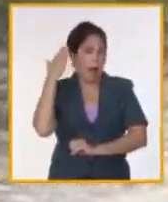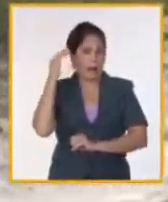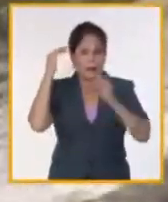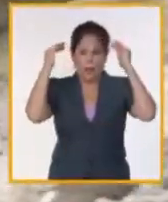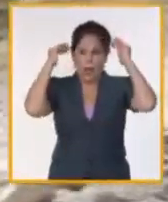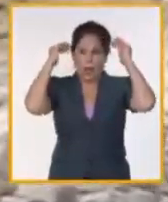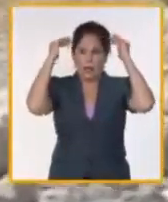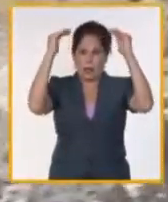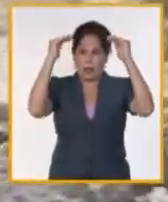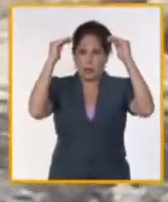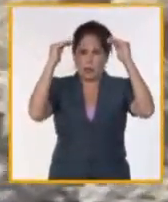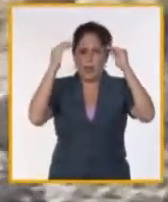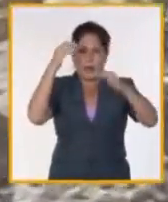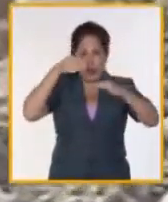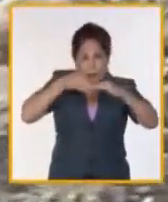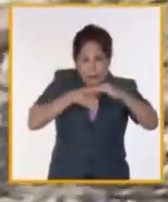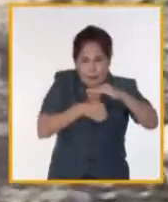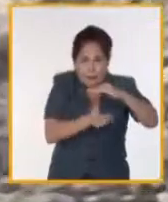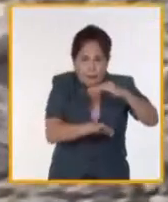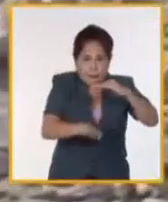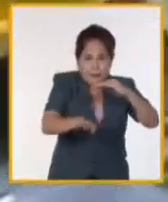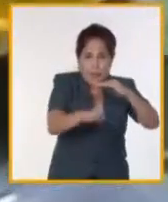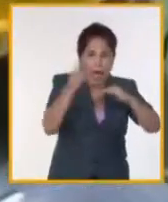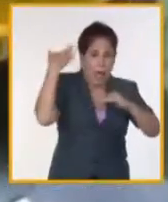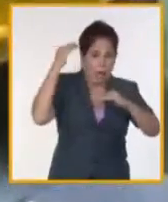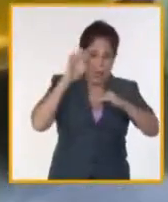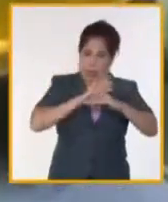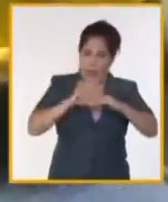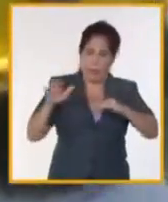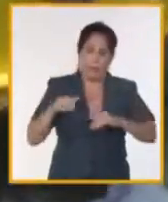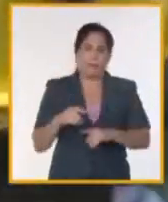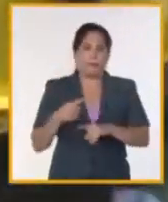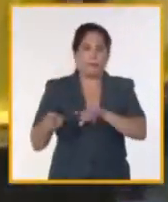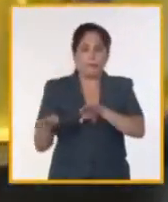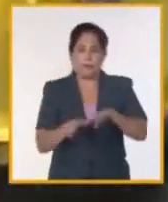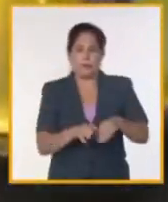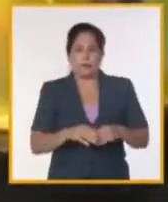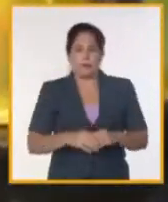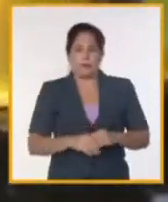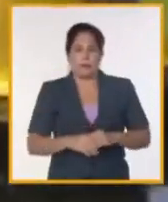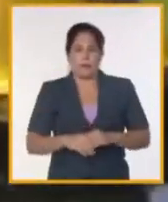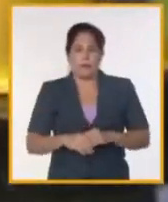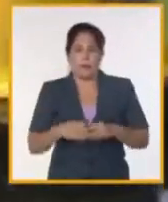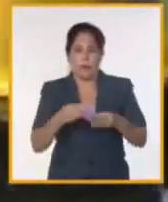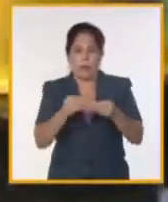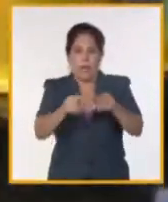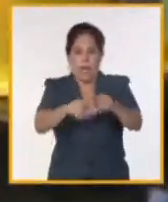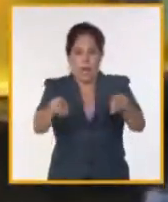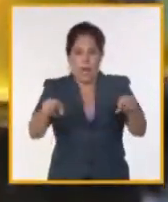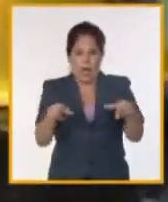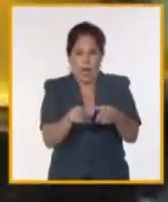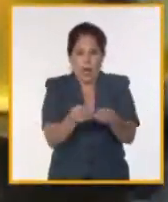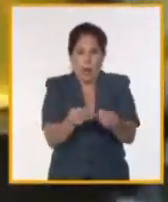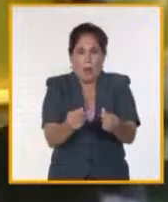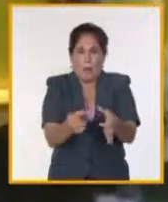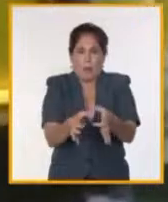más en el subterráneo. Sí. Es increíble que una mina tan pequeña como